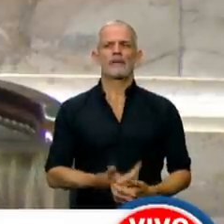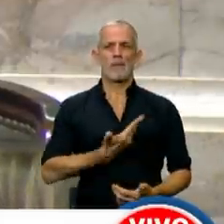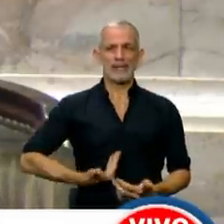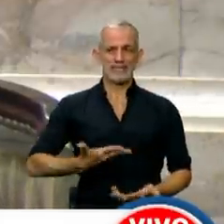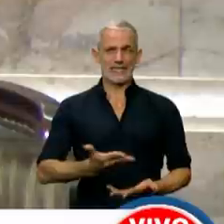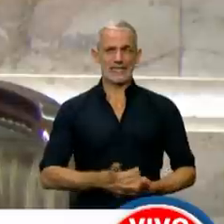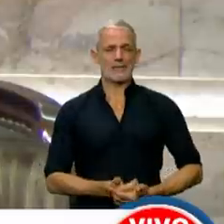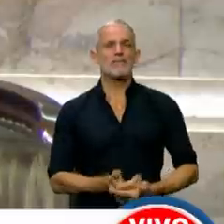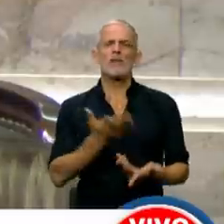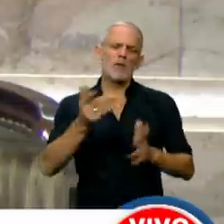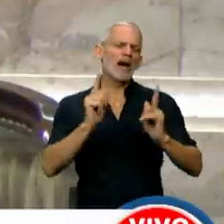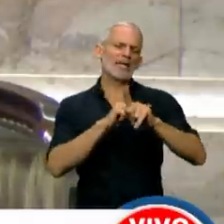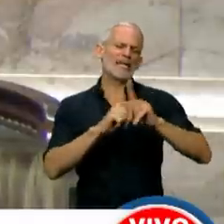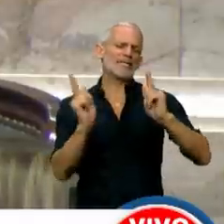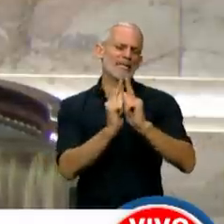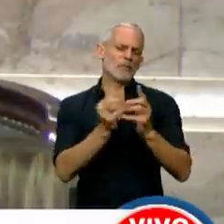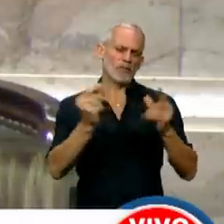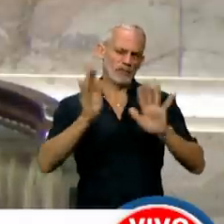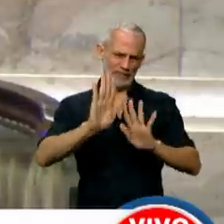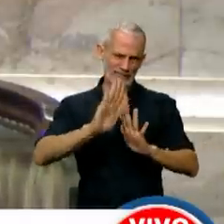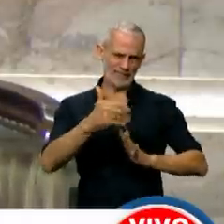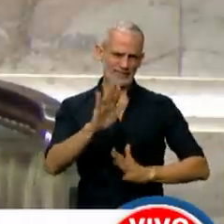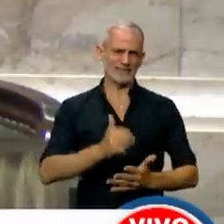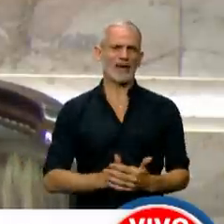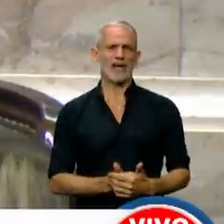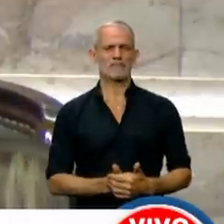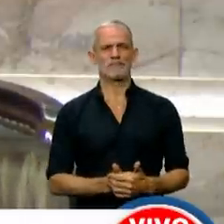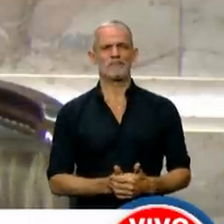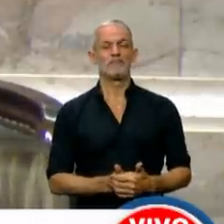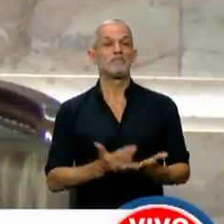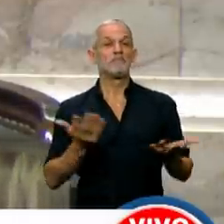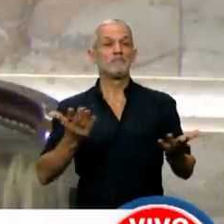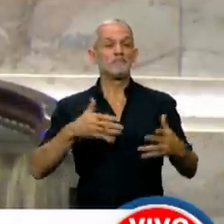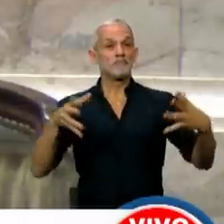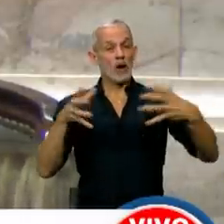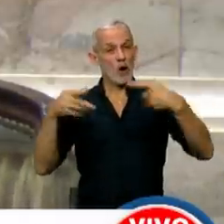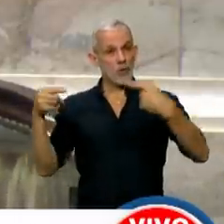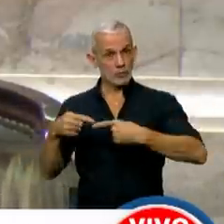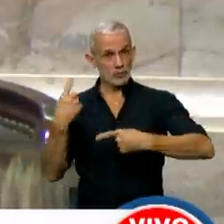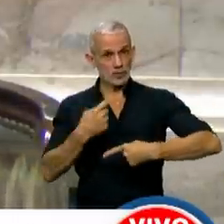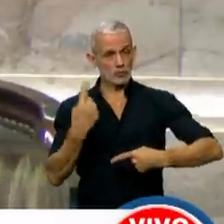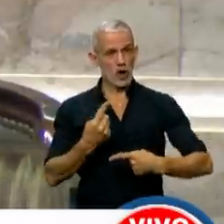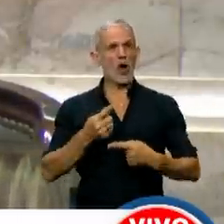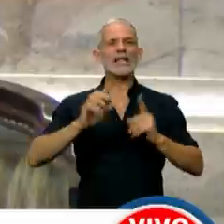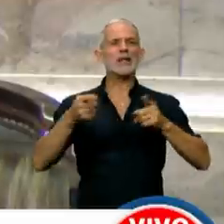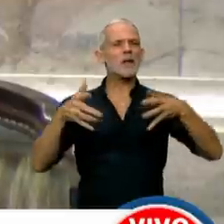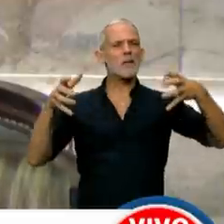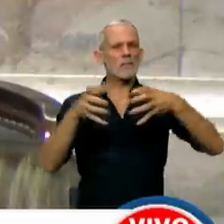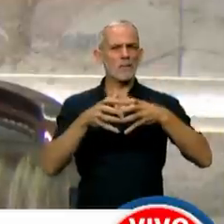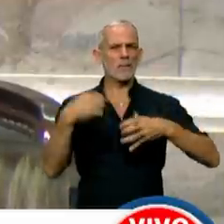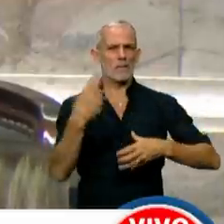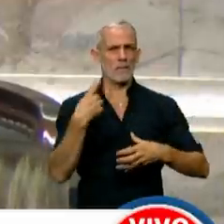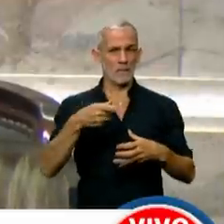para ahorrarle tiempo ir terminando desde la oposición e incluso de este bloque